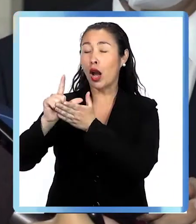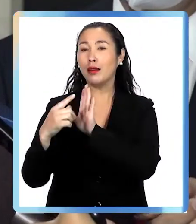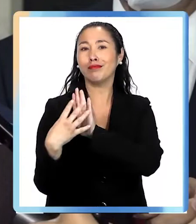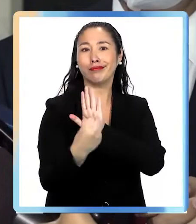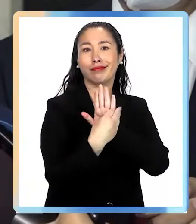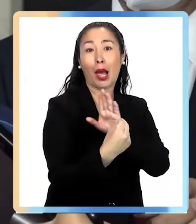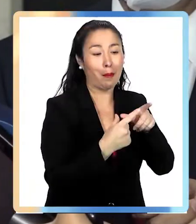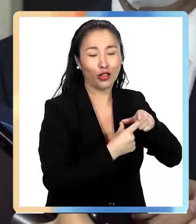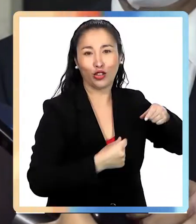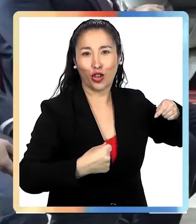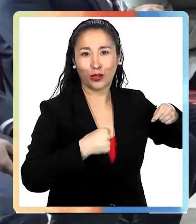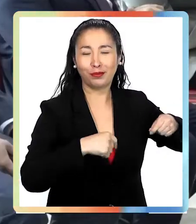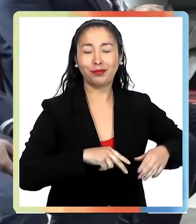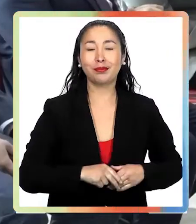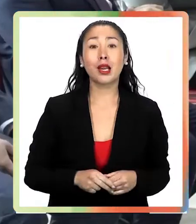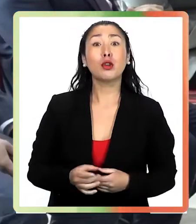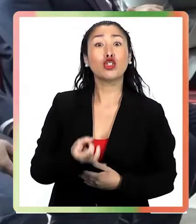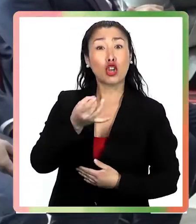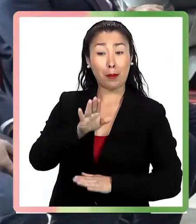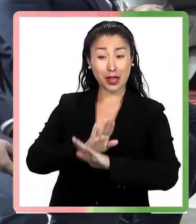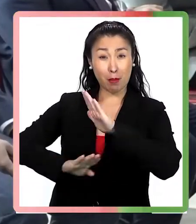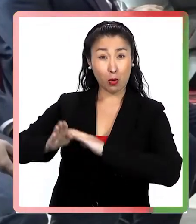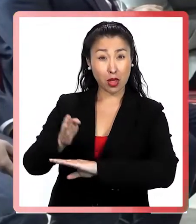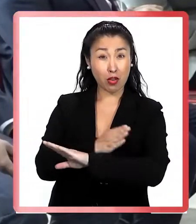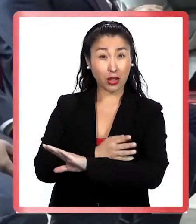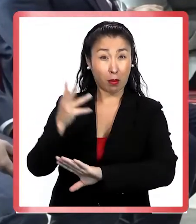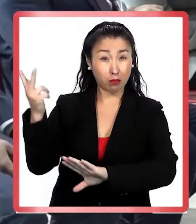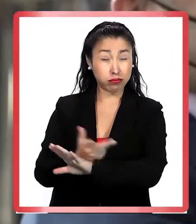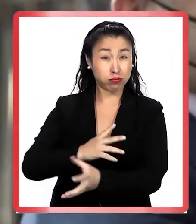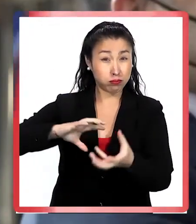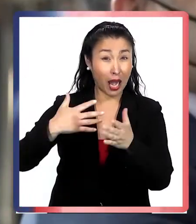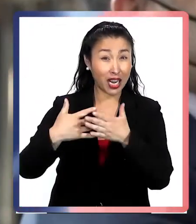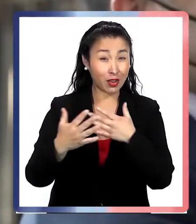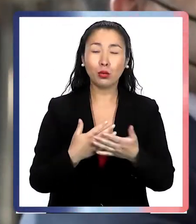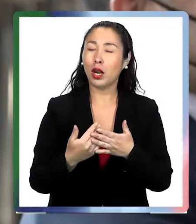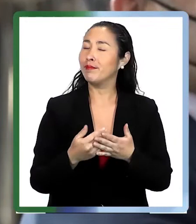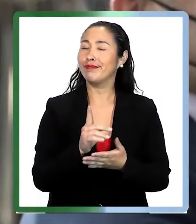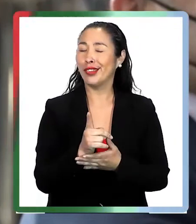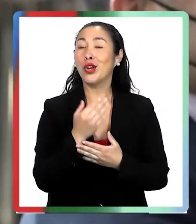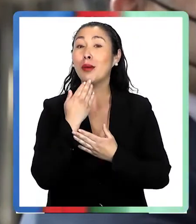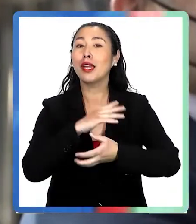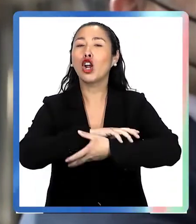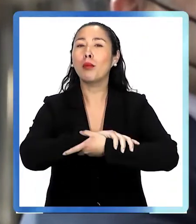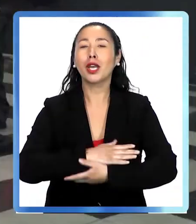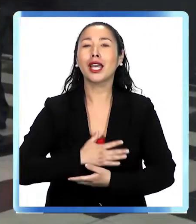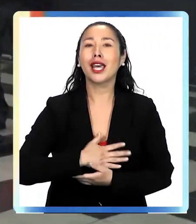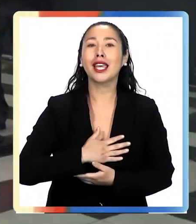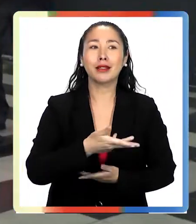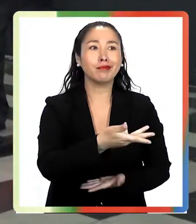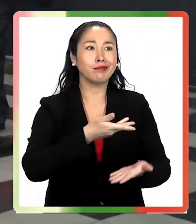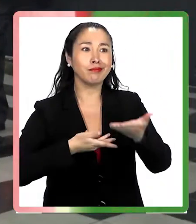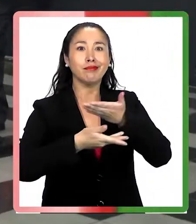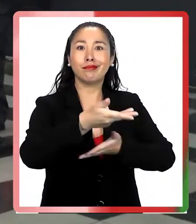desde la región de Biobío para Chile. Pero no solo para la prevención de desastres naturales. Este convenio buscaría también